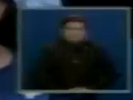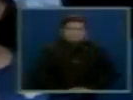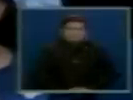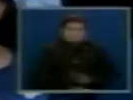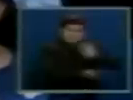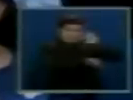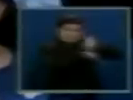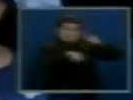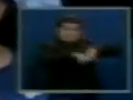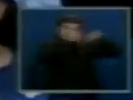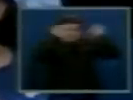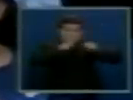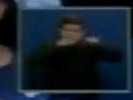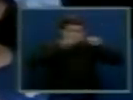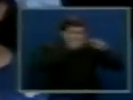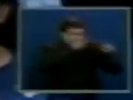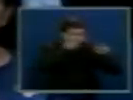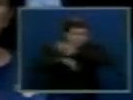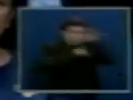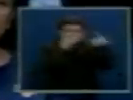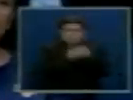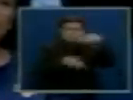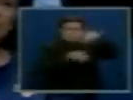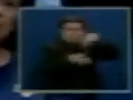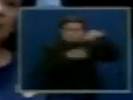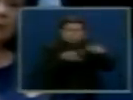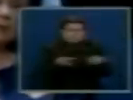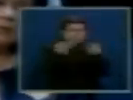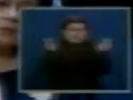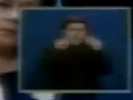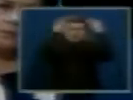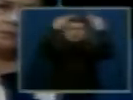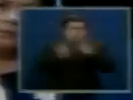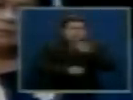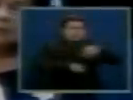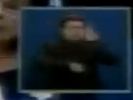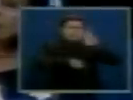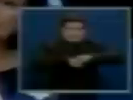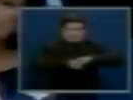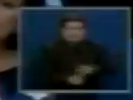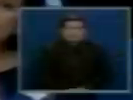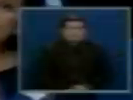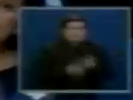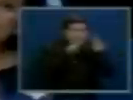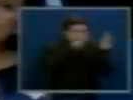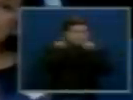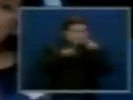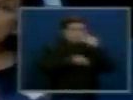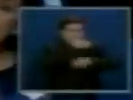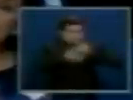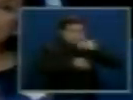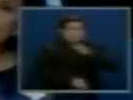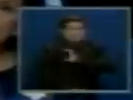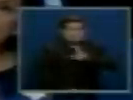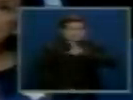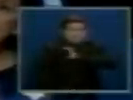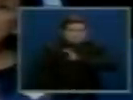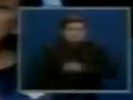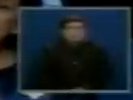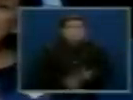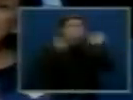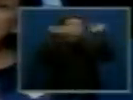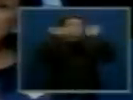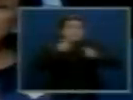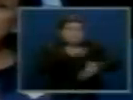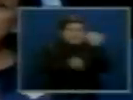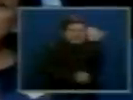implementado un sistema de seguimiento de todos los ingresos y gastos del presupuesto nacional para vigilar su comportamiento, de manera que sea posible